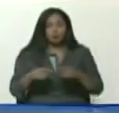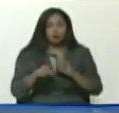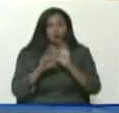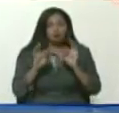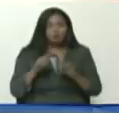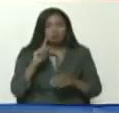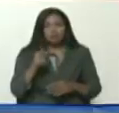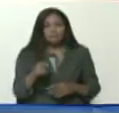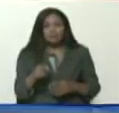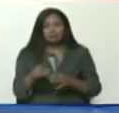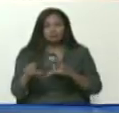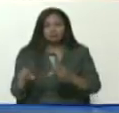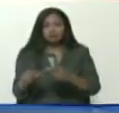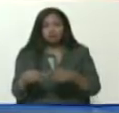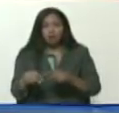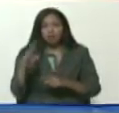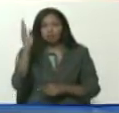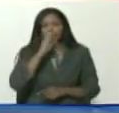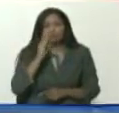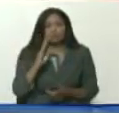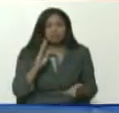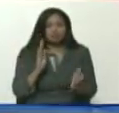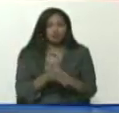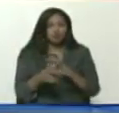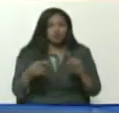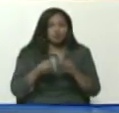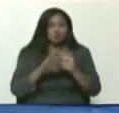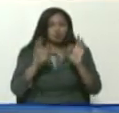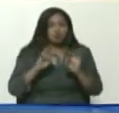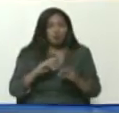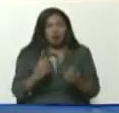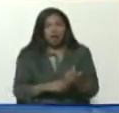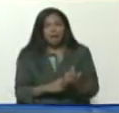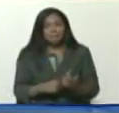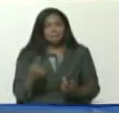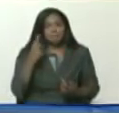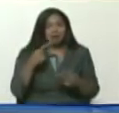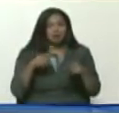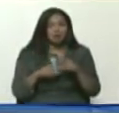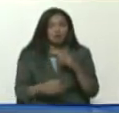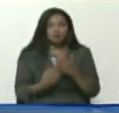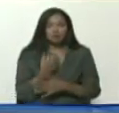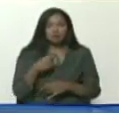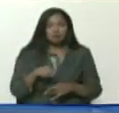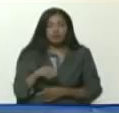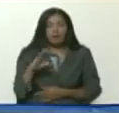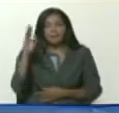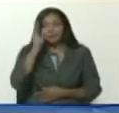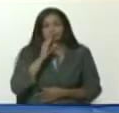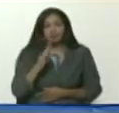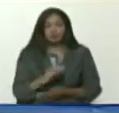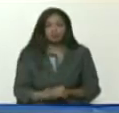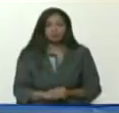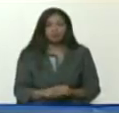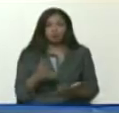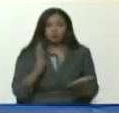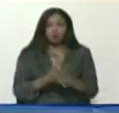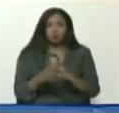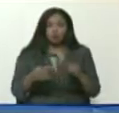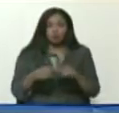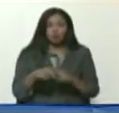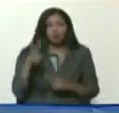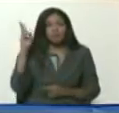neoliberal fascista desde Brasil destruye a nuestra hermana República Federativa de Brasil. Y destruyendo el Amazonas,